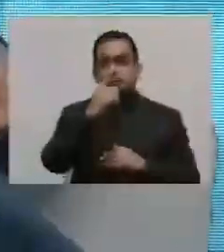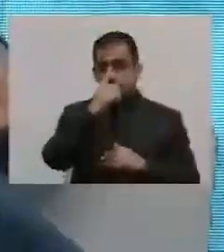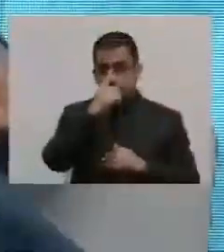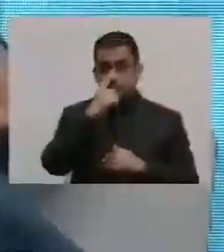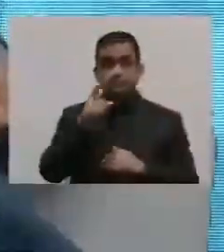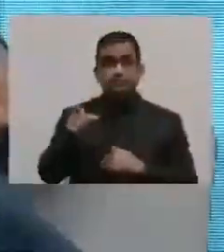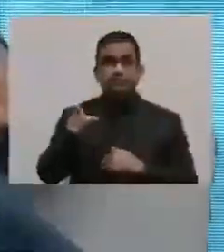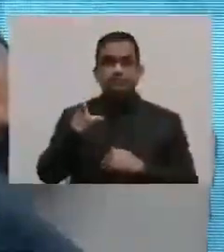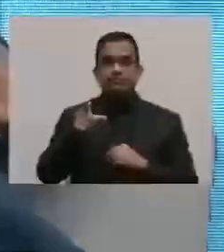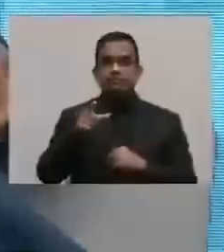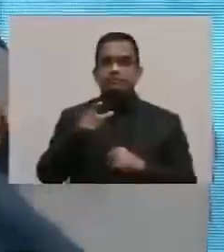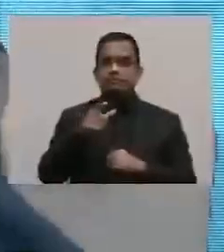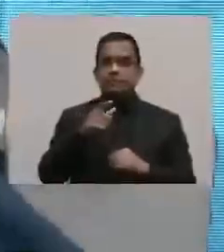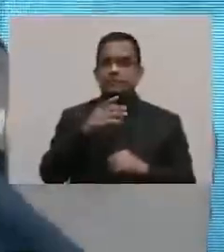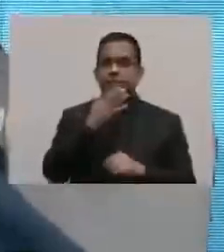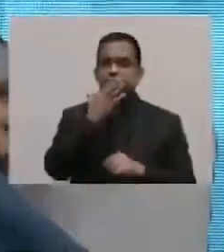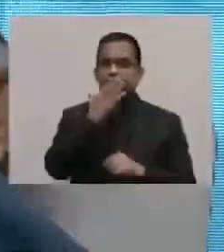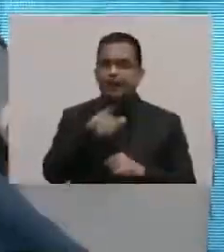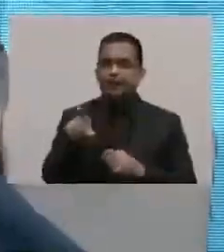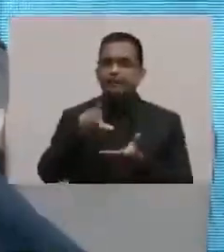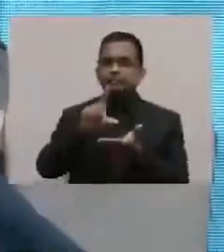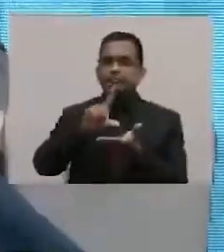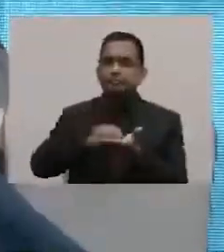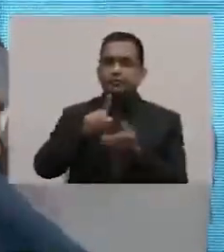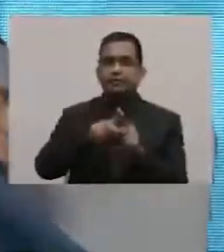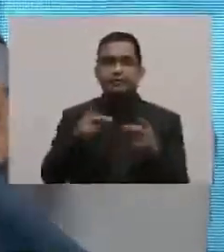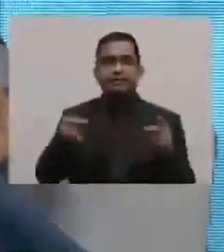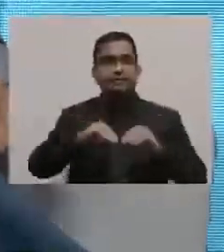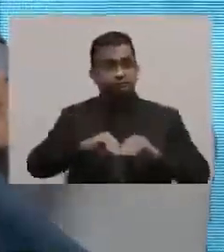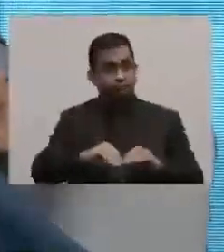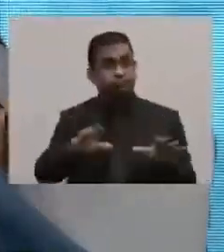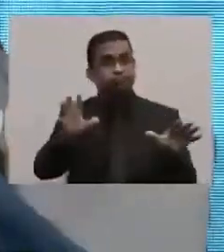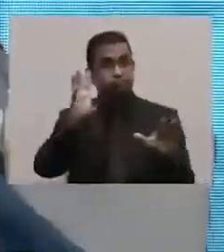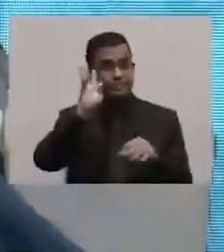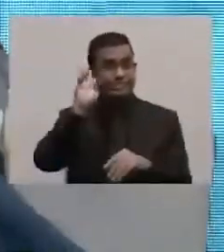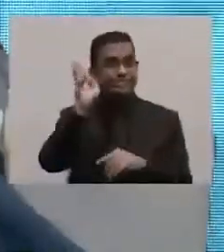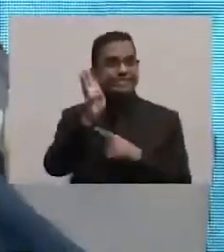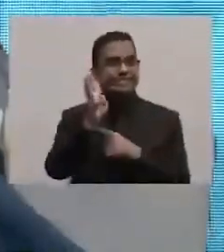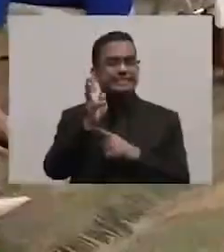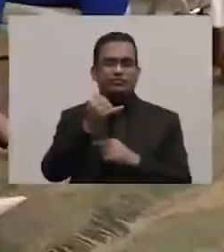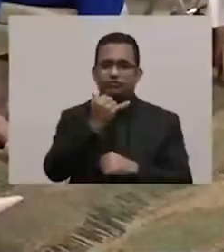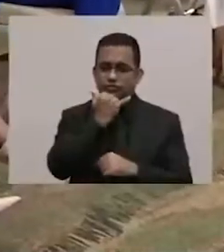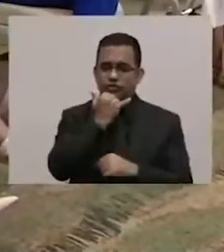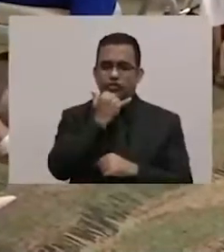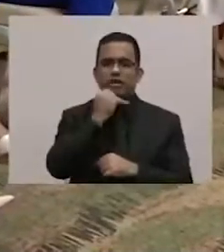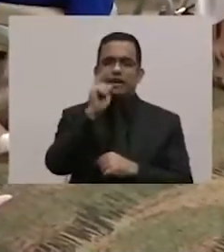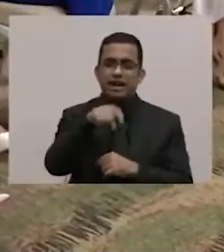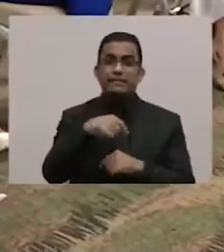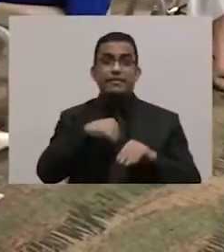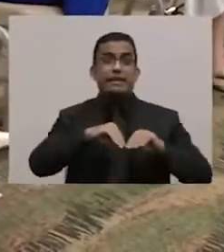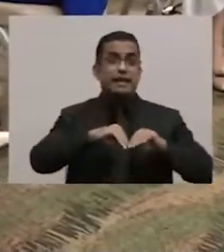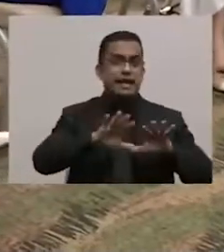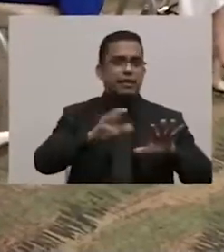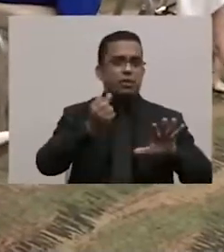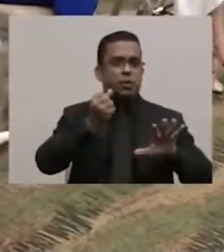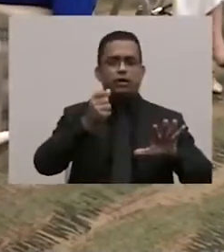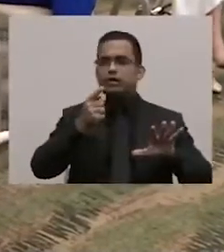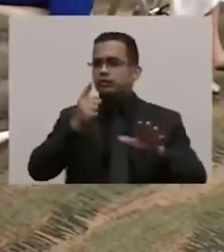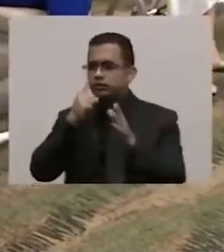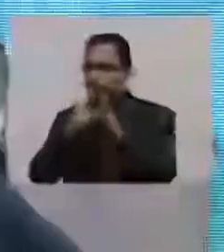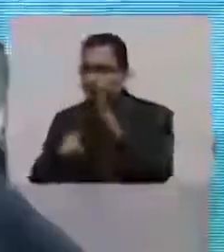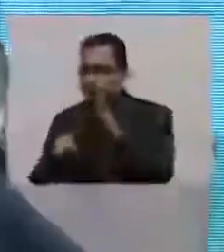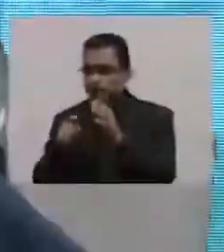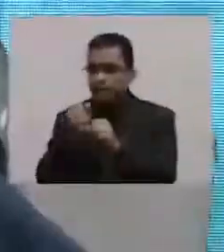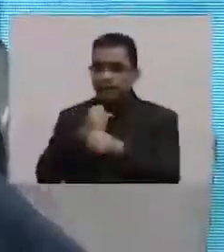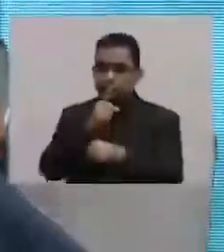eso fue mal periodismo. Claro. Simple y llanamente, las informaciones usted tiene que confirmarla antes de divulgarla. En ese caso, no